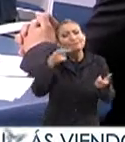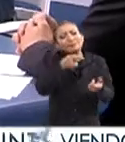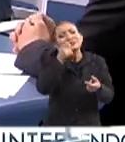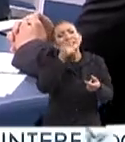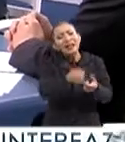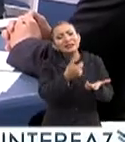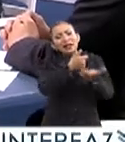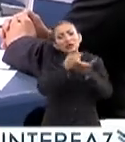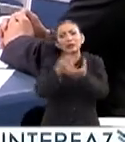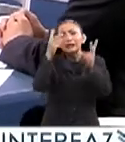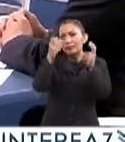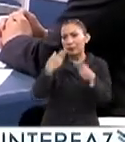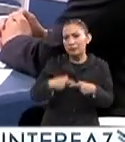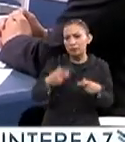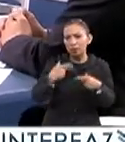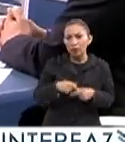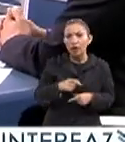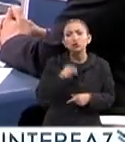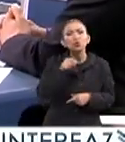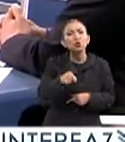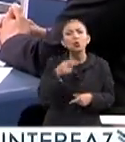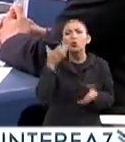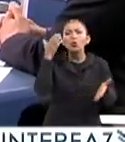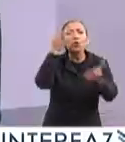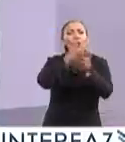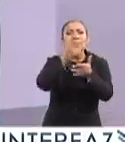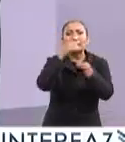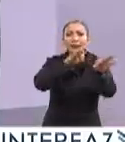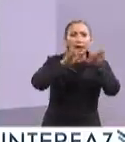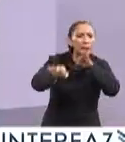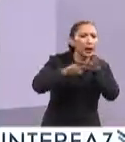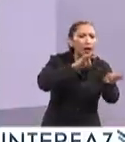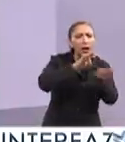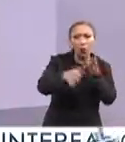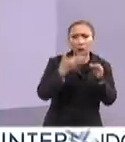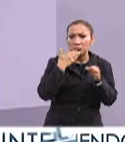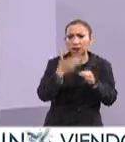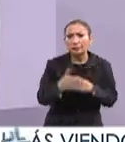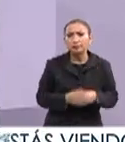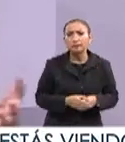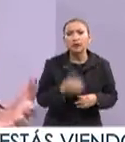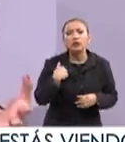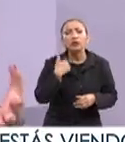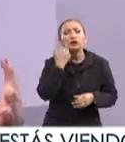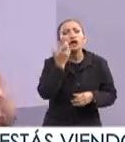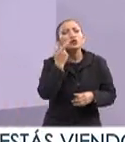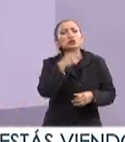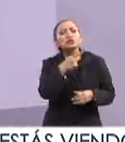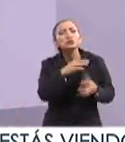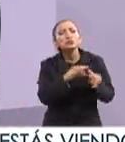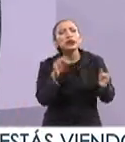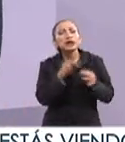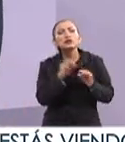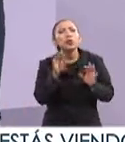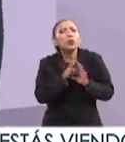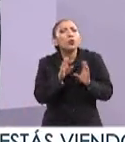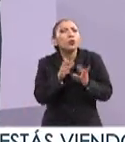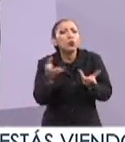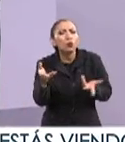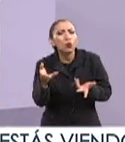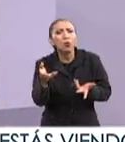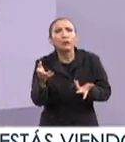estas herramientas y estos temas a la gente. Tú que has estado en esta labor tan loable, me gustaría que nos platicaras cómo se